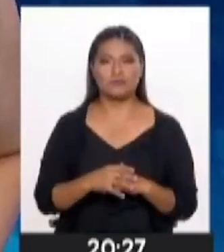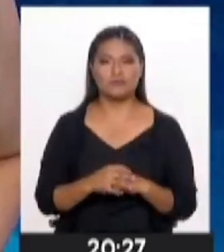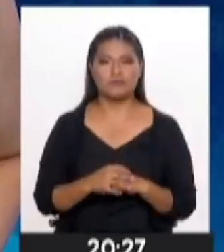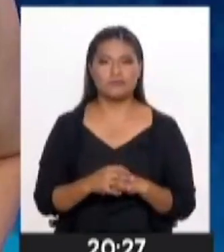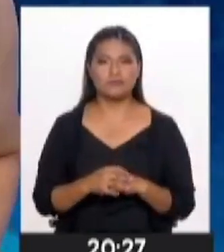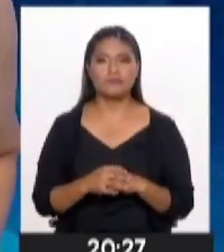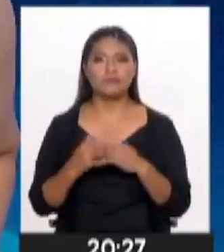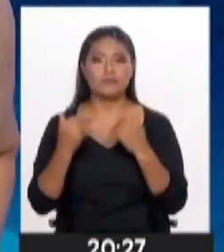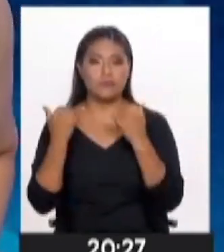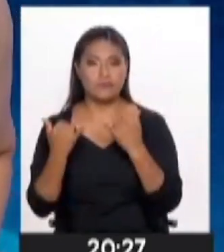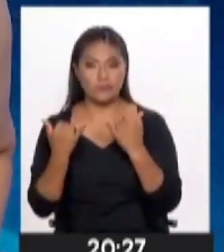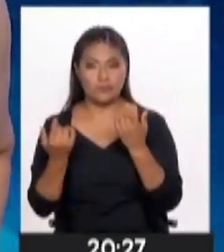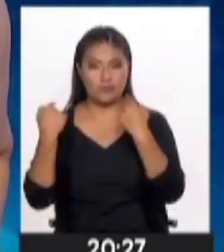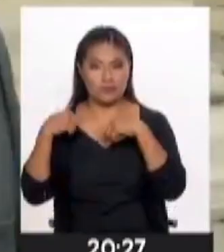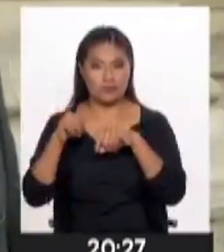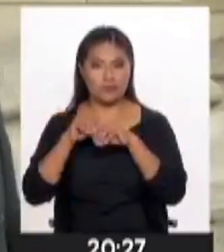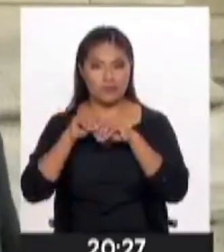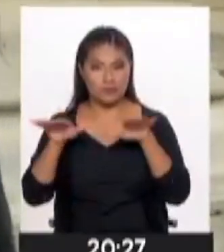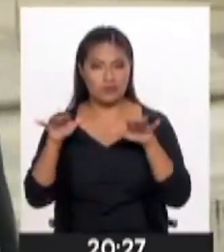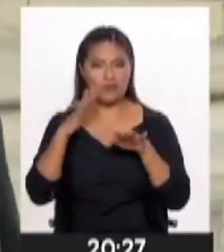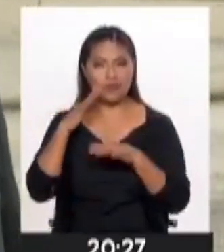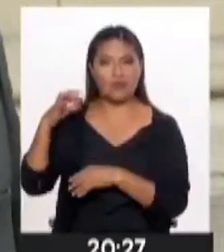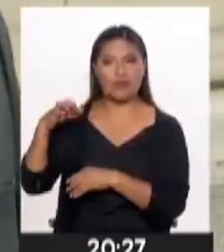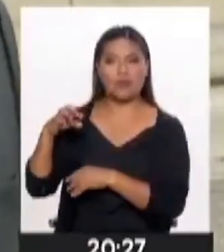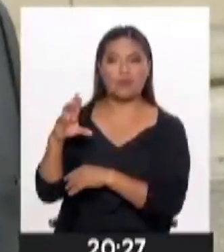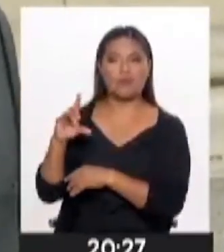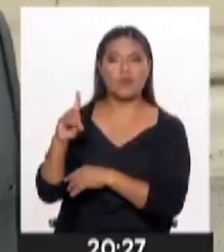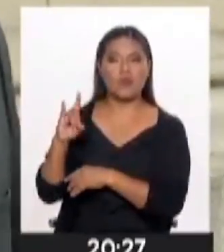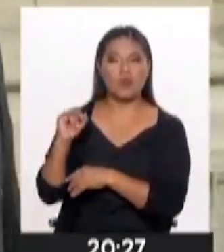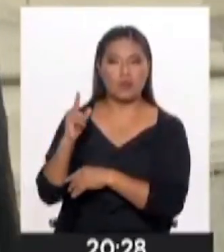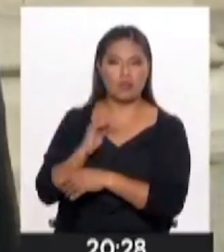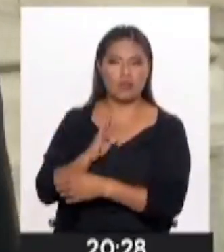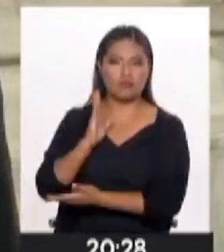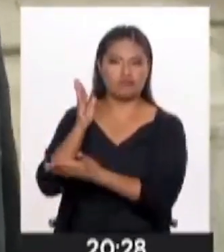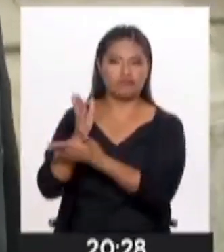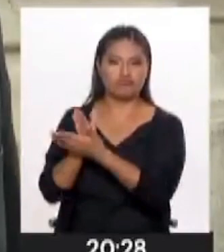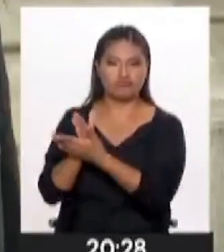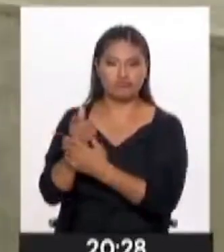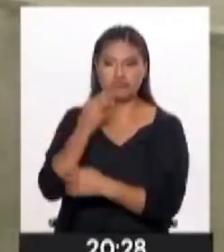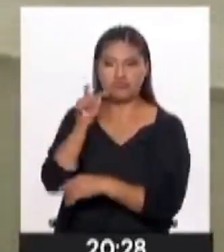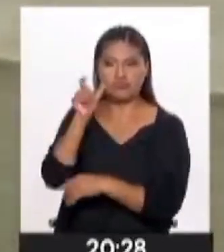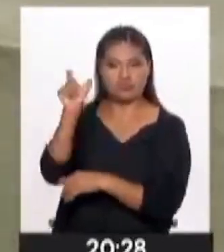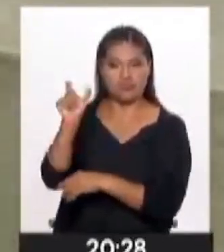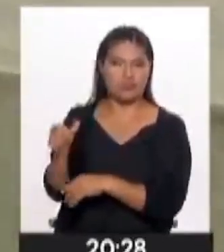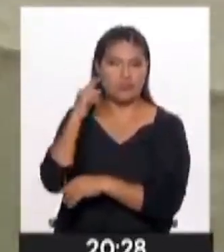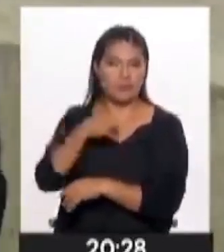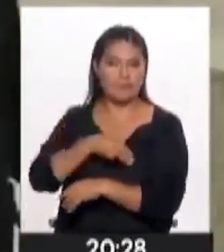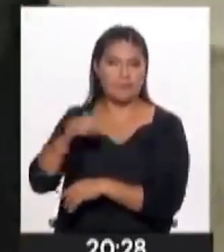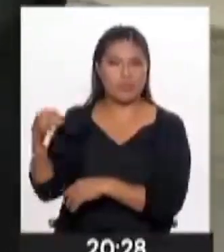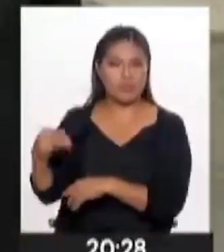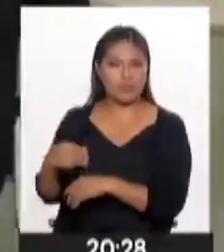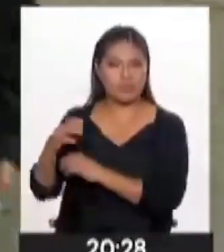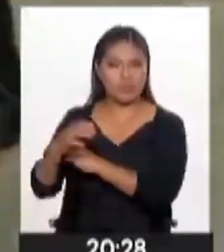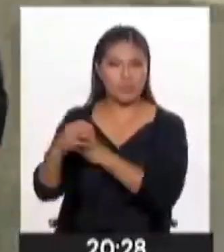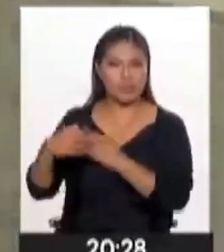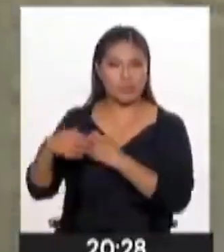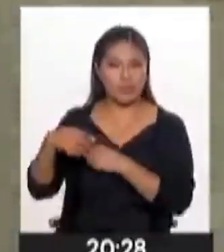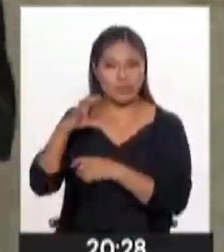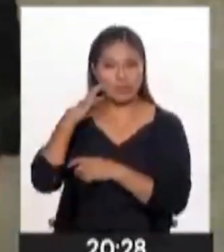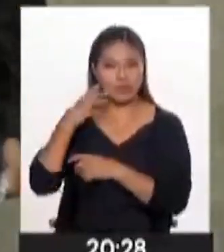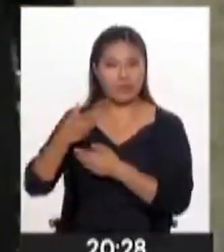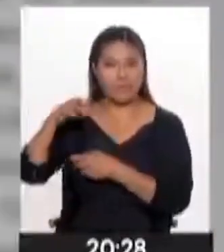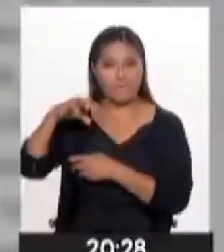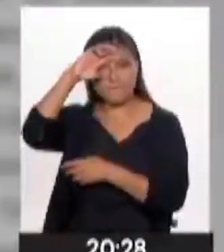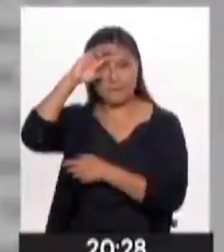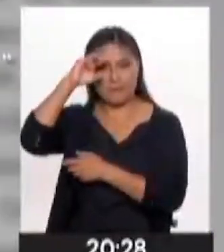la Procuraduría General del Estado presentó una denuncia ante el Ministerio Público contra el ministro de Energía y Minas, Óscar Vera,